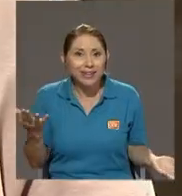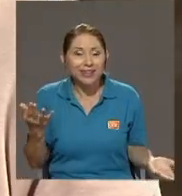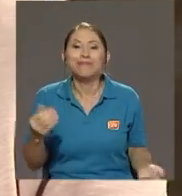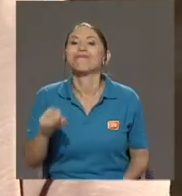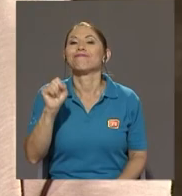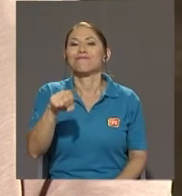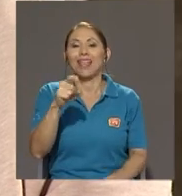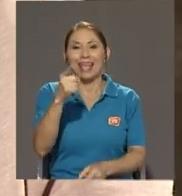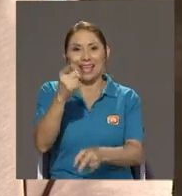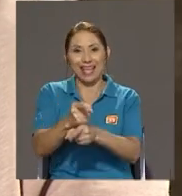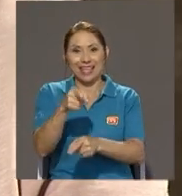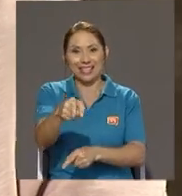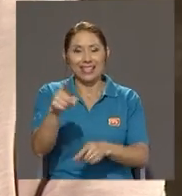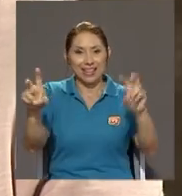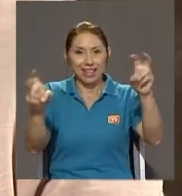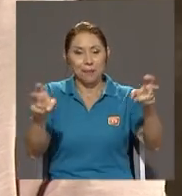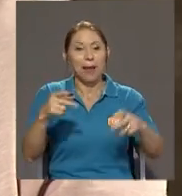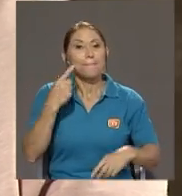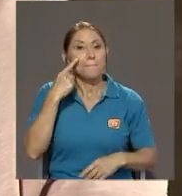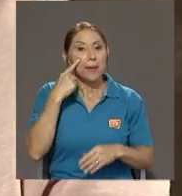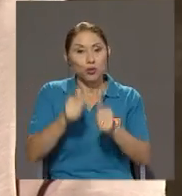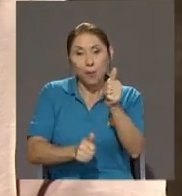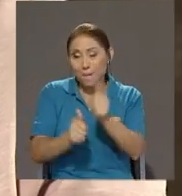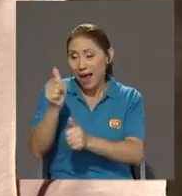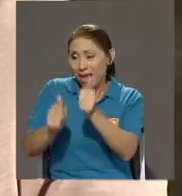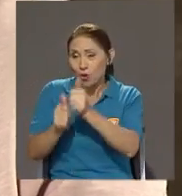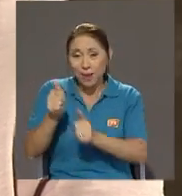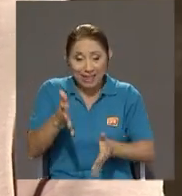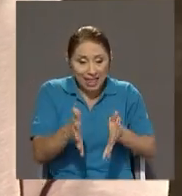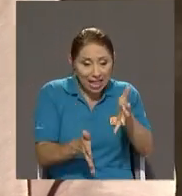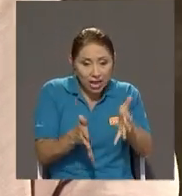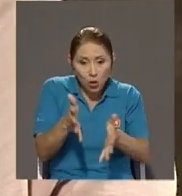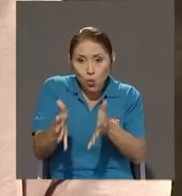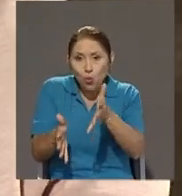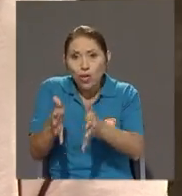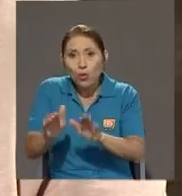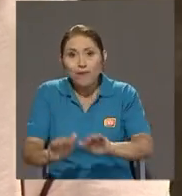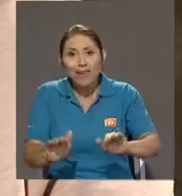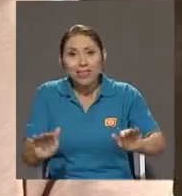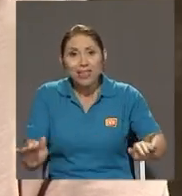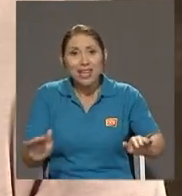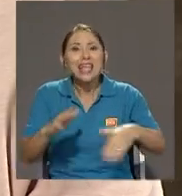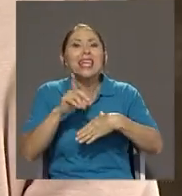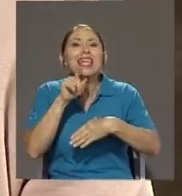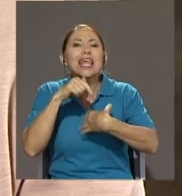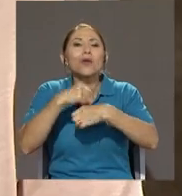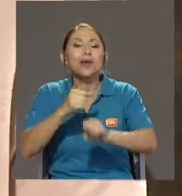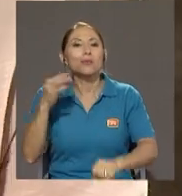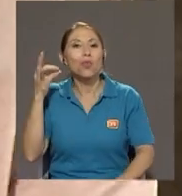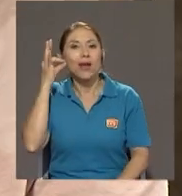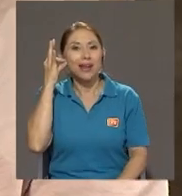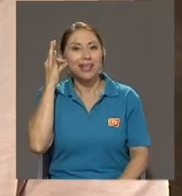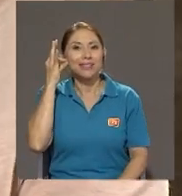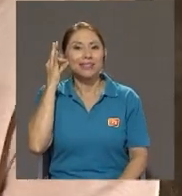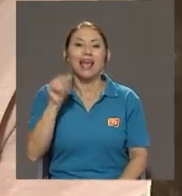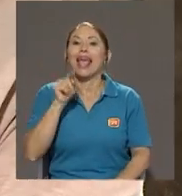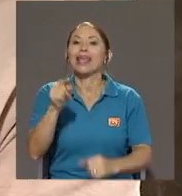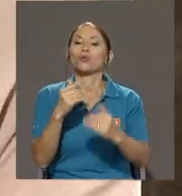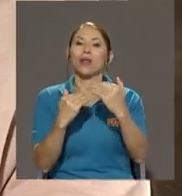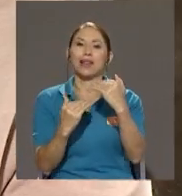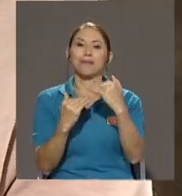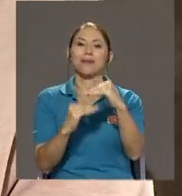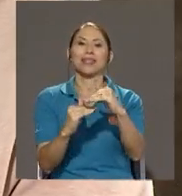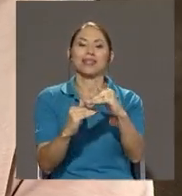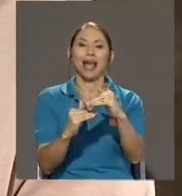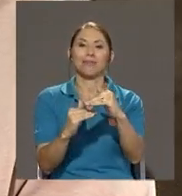Justamente ese es el tema. Vemos que la mayor parte del cuidado infantil lo realizan mujeres. Esto claramente limita las oportunidades de que